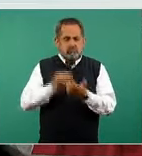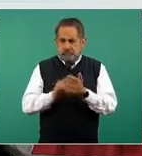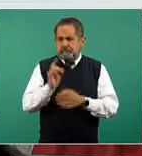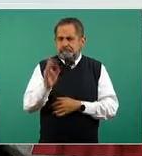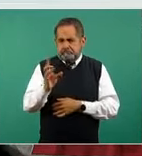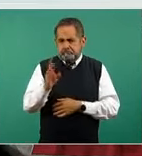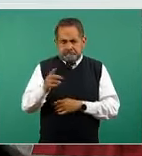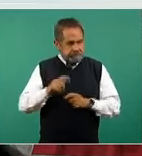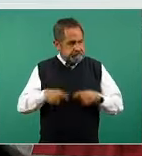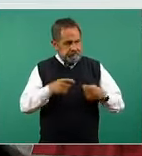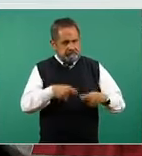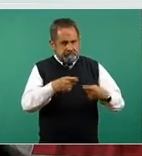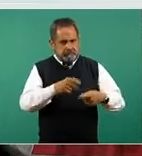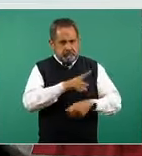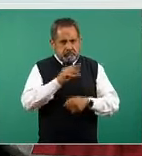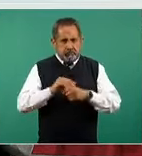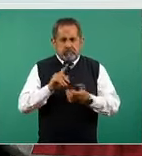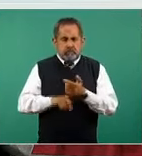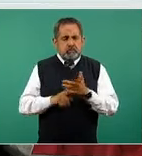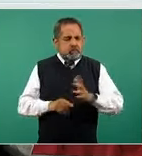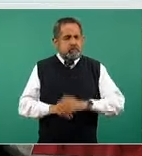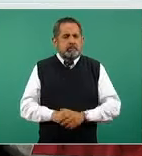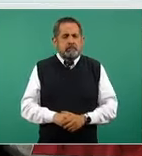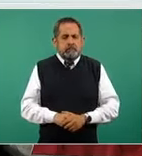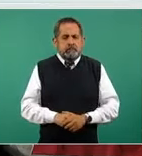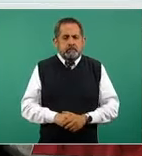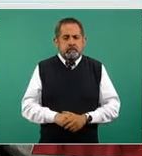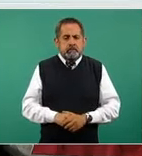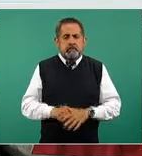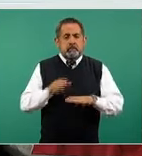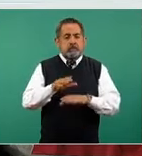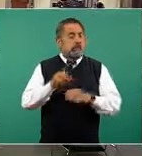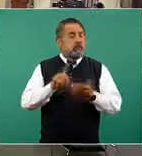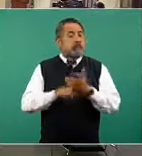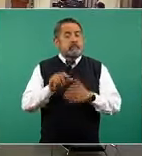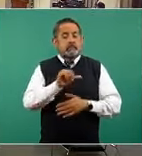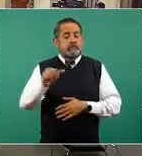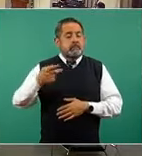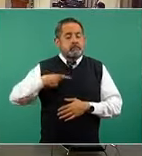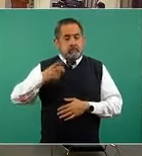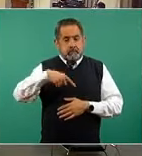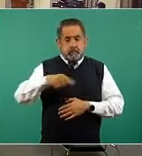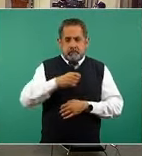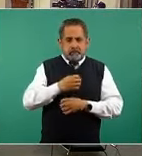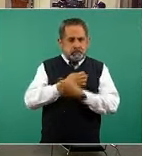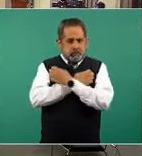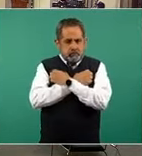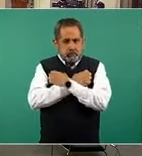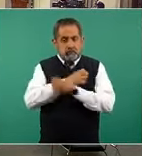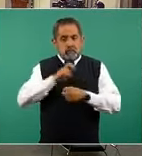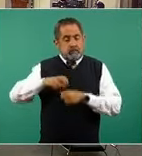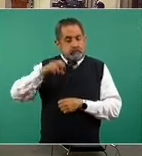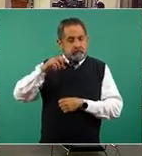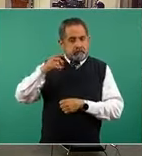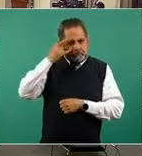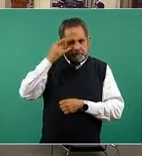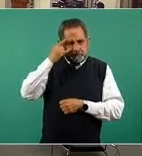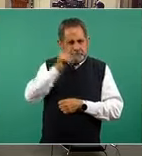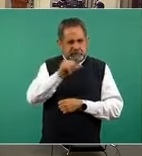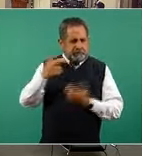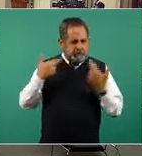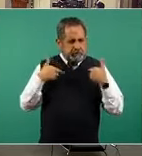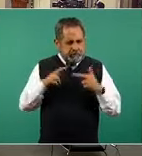primeras dosis que se han colocado. En el caso del personal educativo de Campeche, no hay movimientos porque es